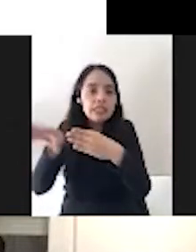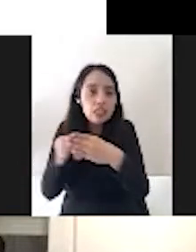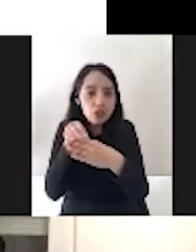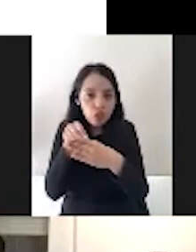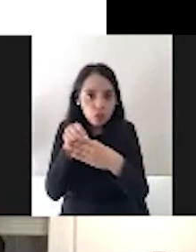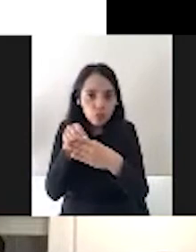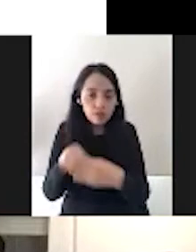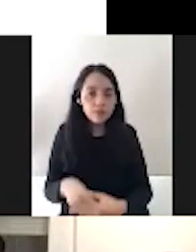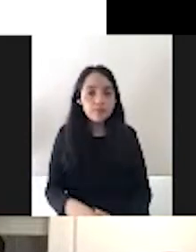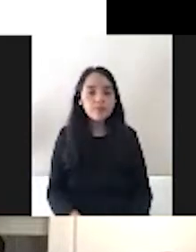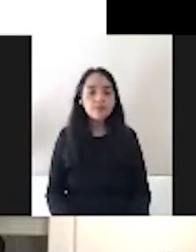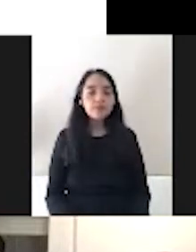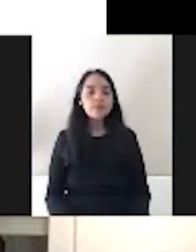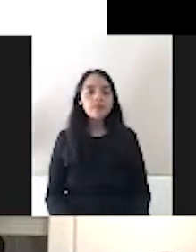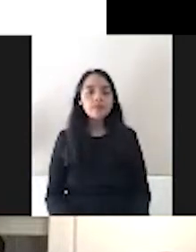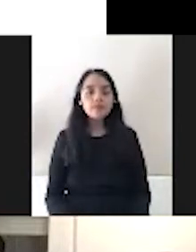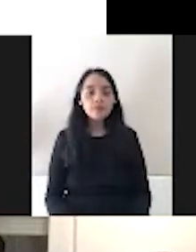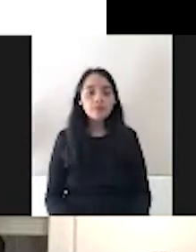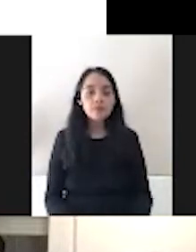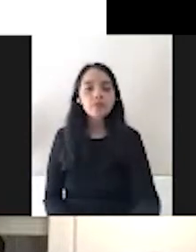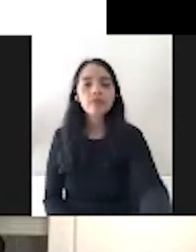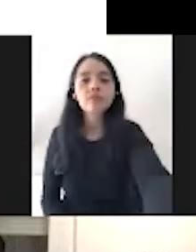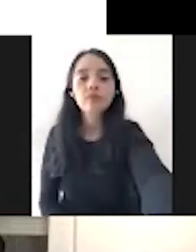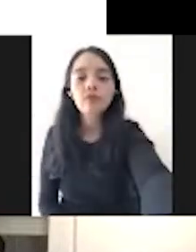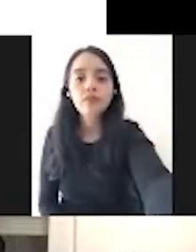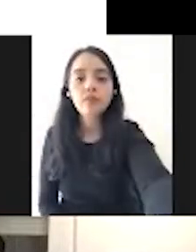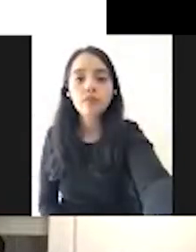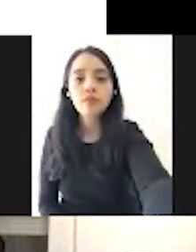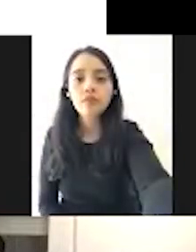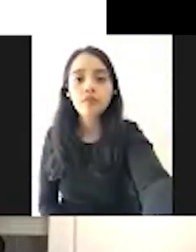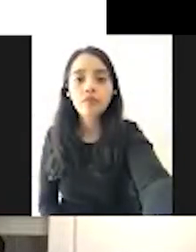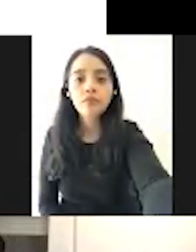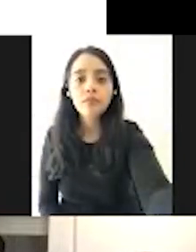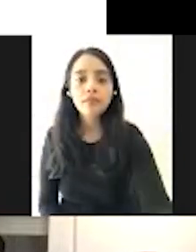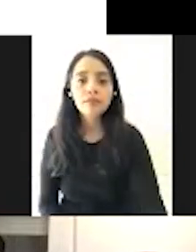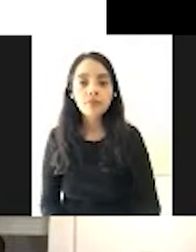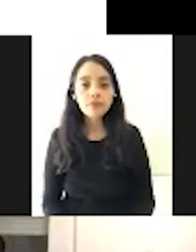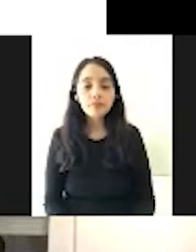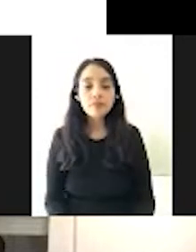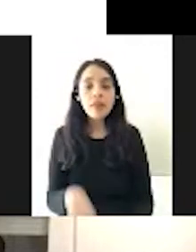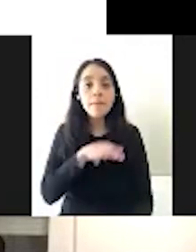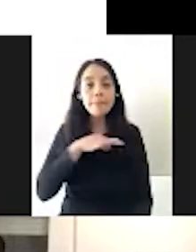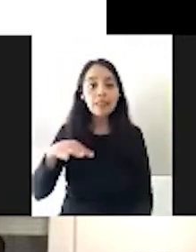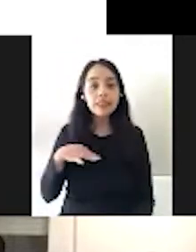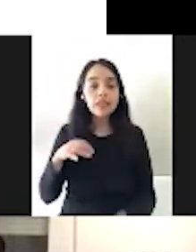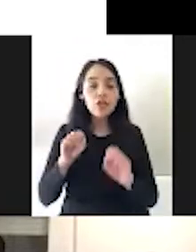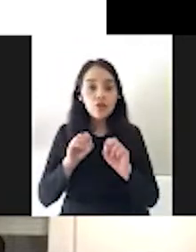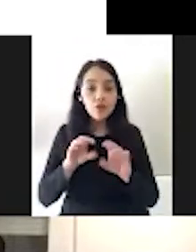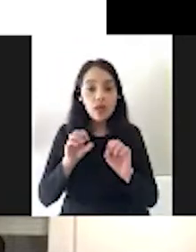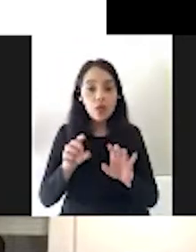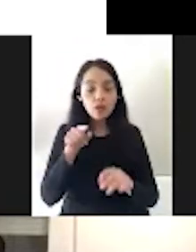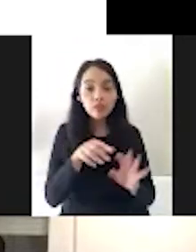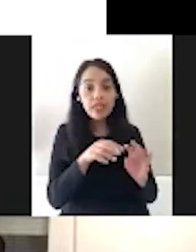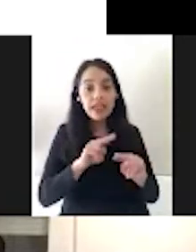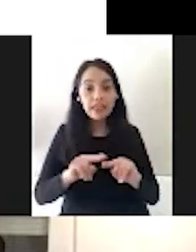inclusivo, ¿no? Y en este caso el Ministerio de Educación, en particular en el cual se desarrolla esta investigación, es